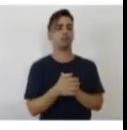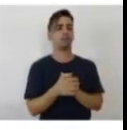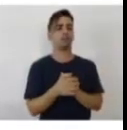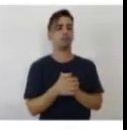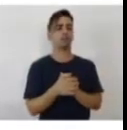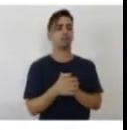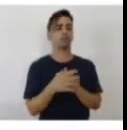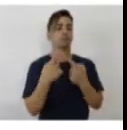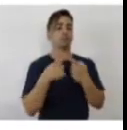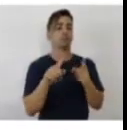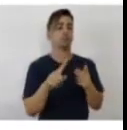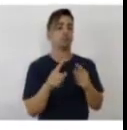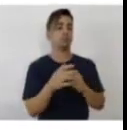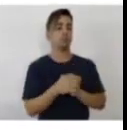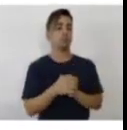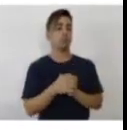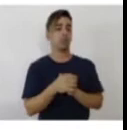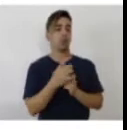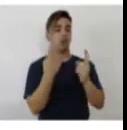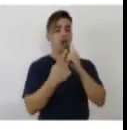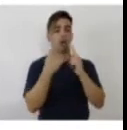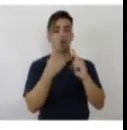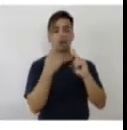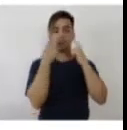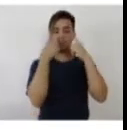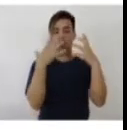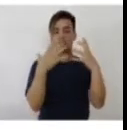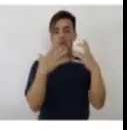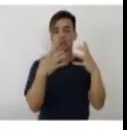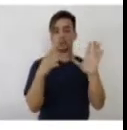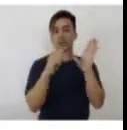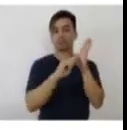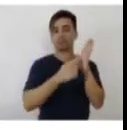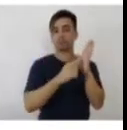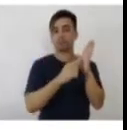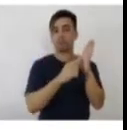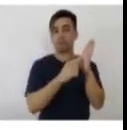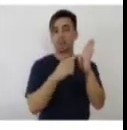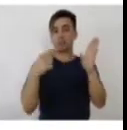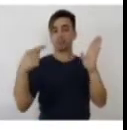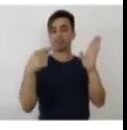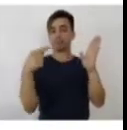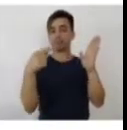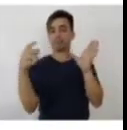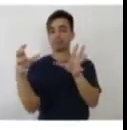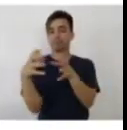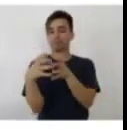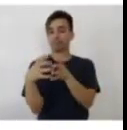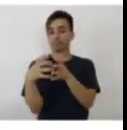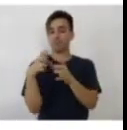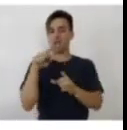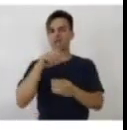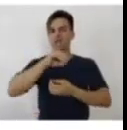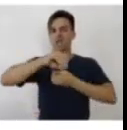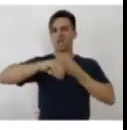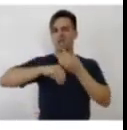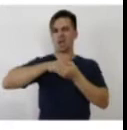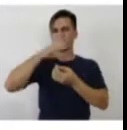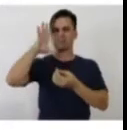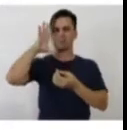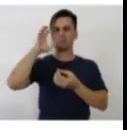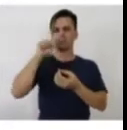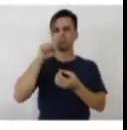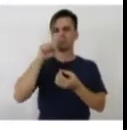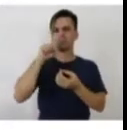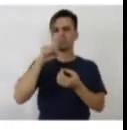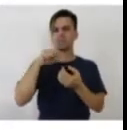la desigualdad. Pero hay un detalle, que cuando multiplicamos cantidades negativas, entonces cambia